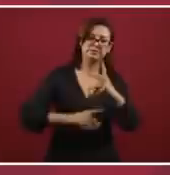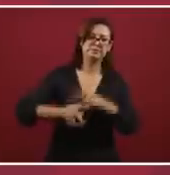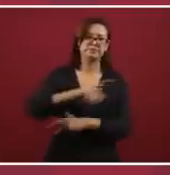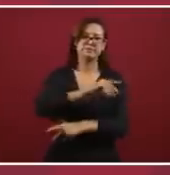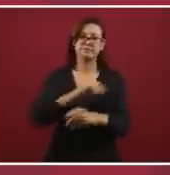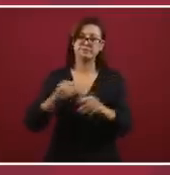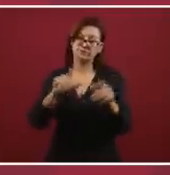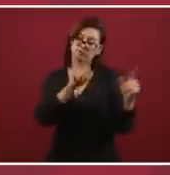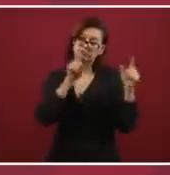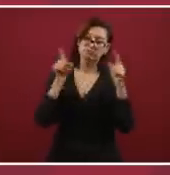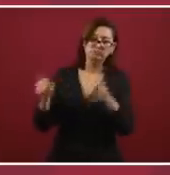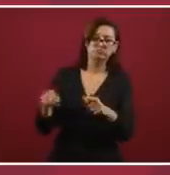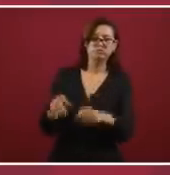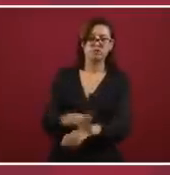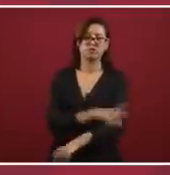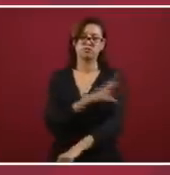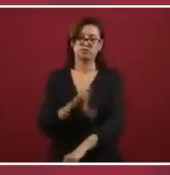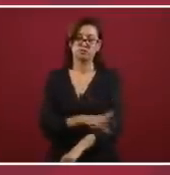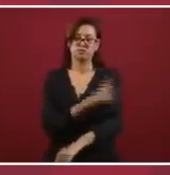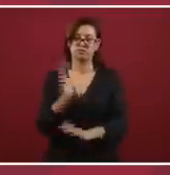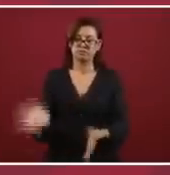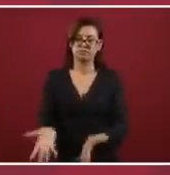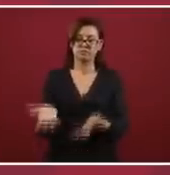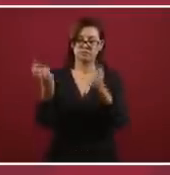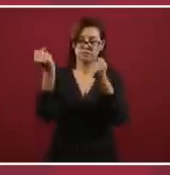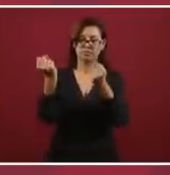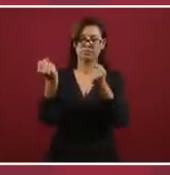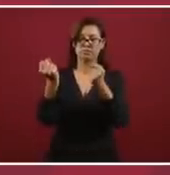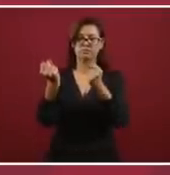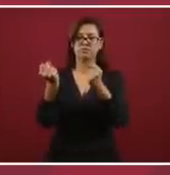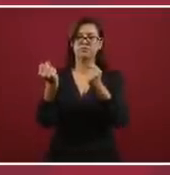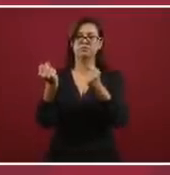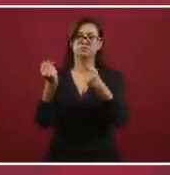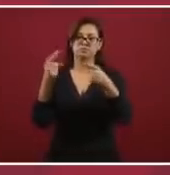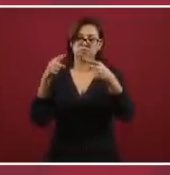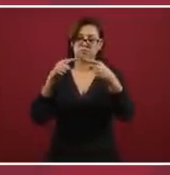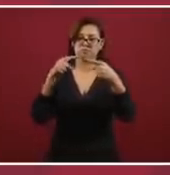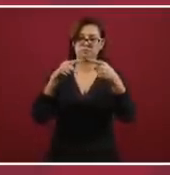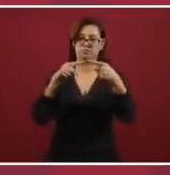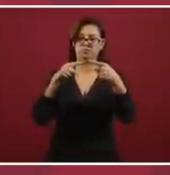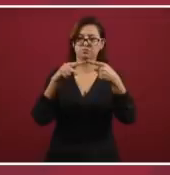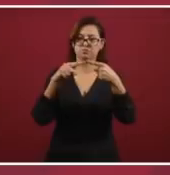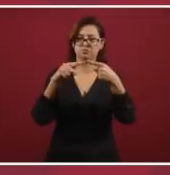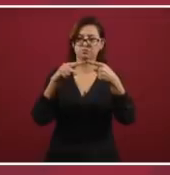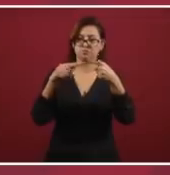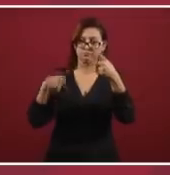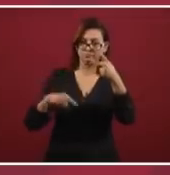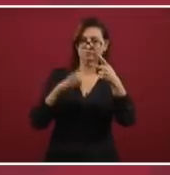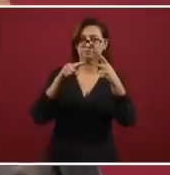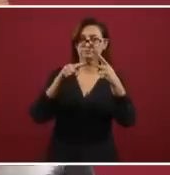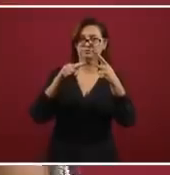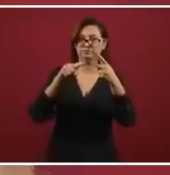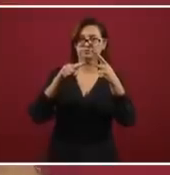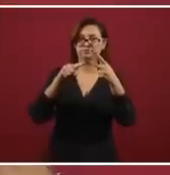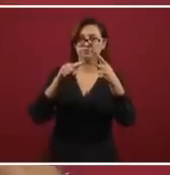energético, ¿sí?, el complemento. Y lo otro